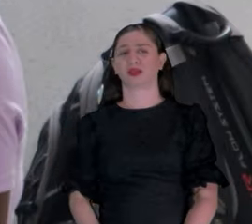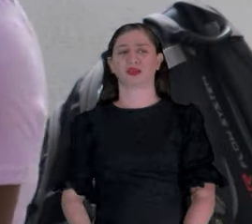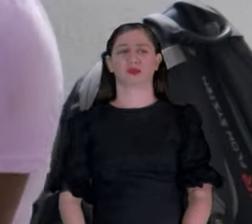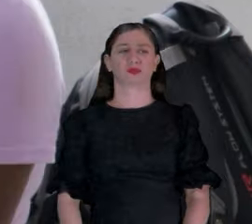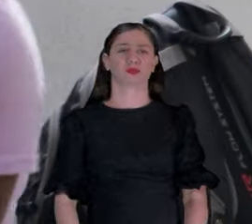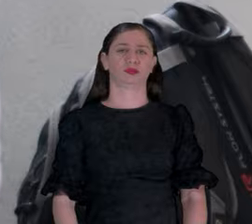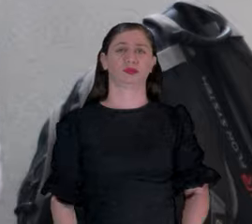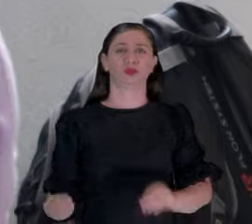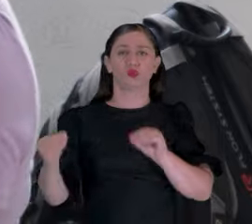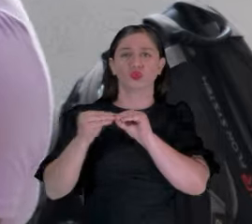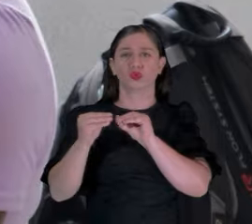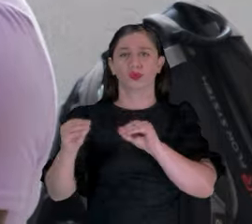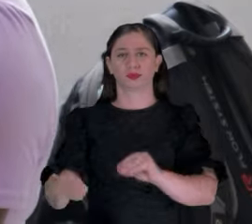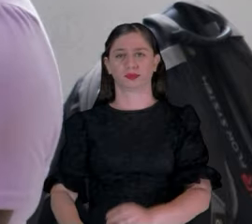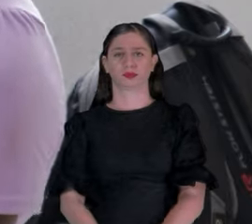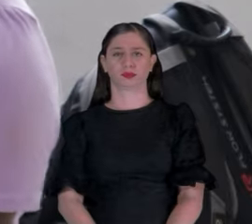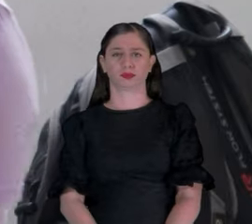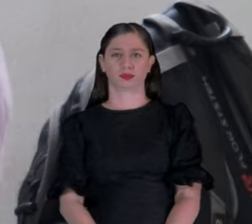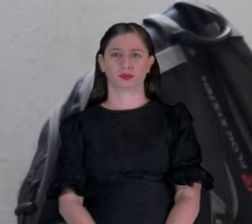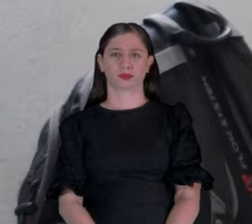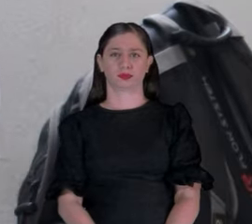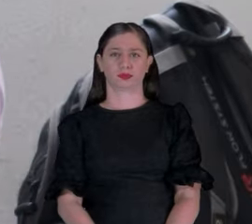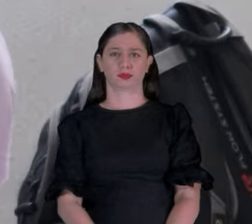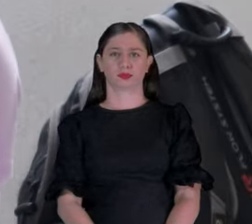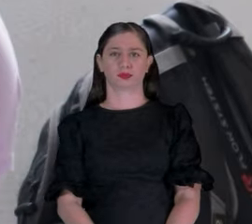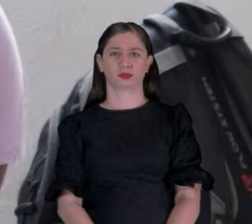Mario, mi papá tiene que irse. Un besito.